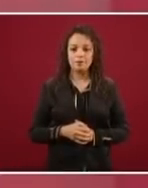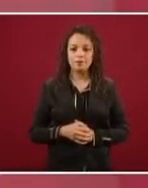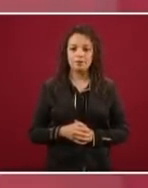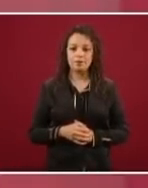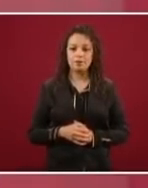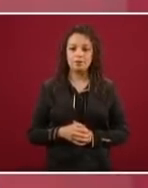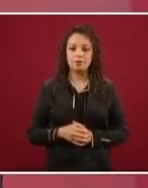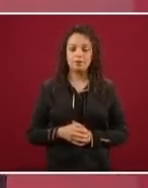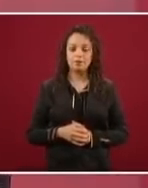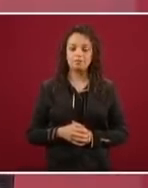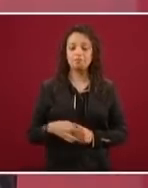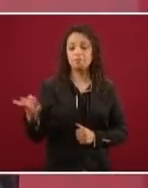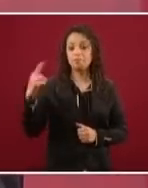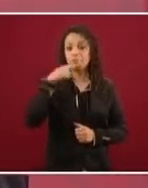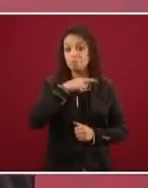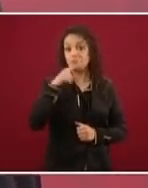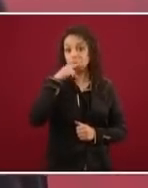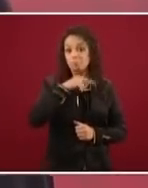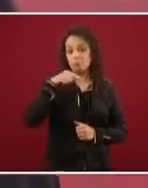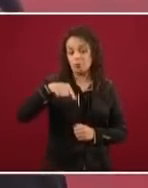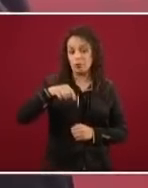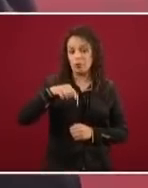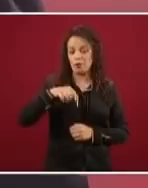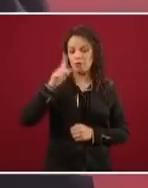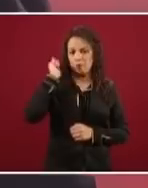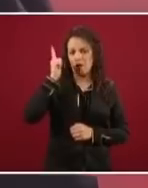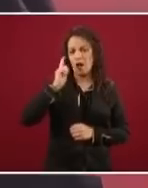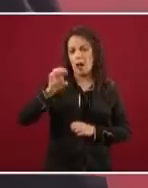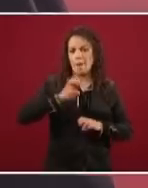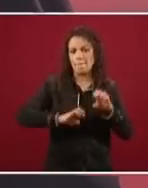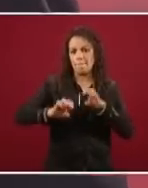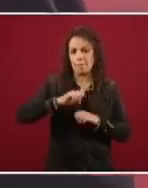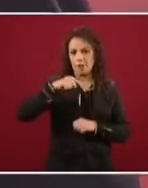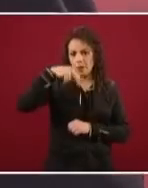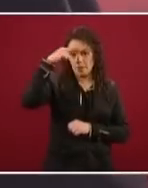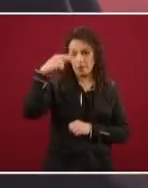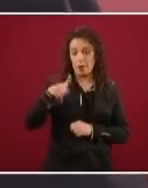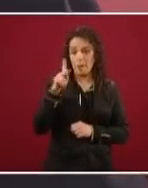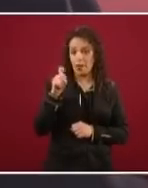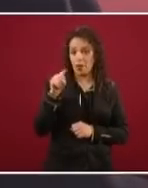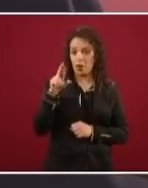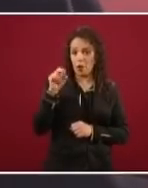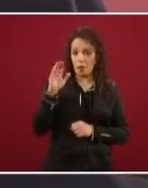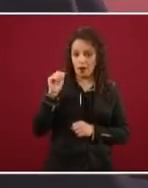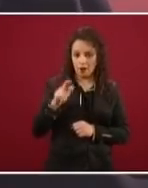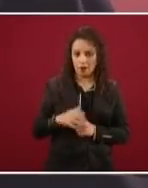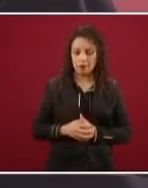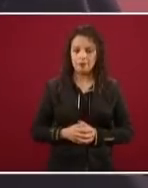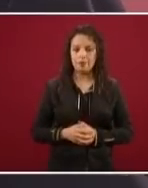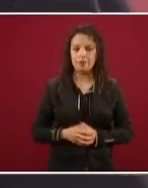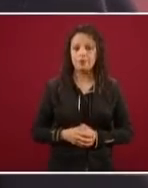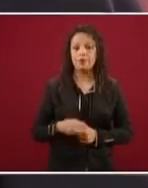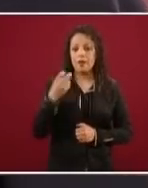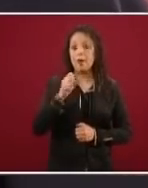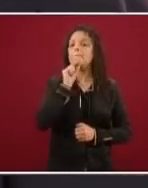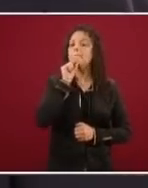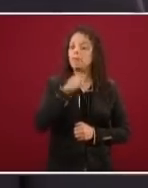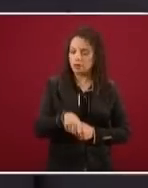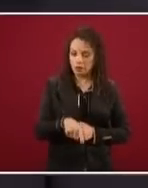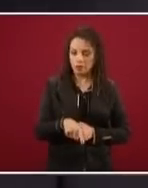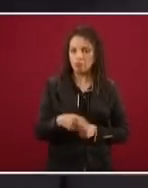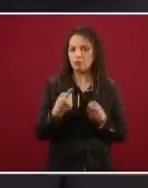una empresa mexicana petrova para también hacer lo propio